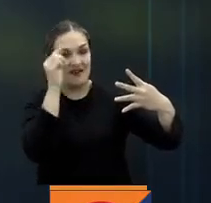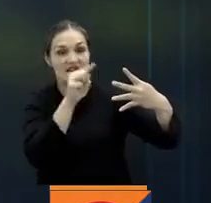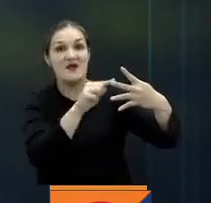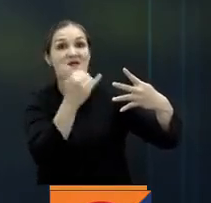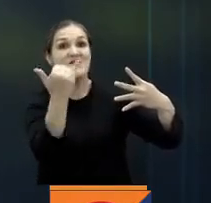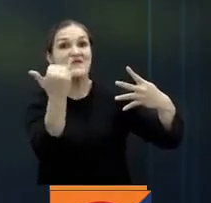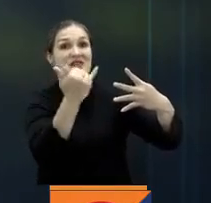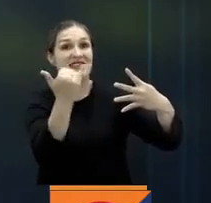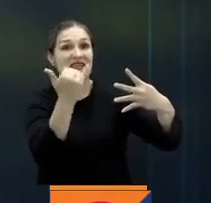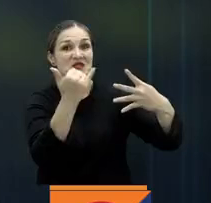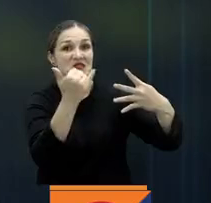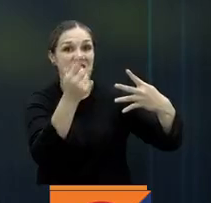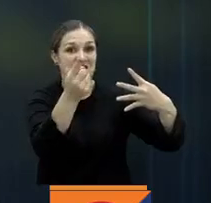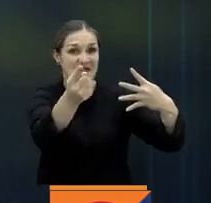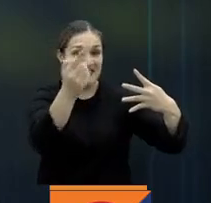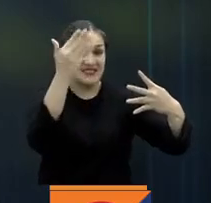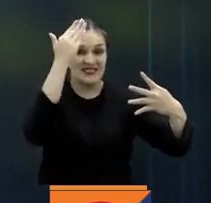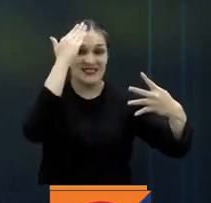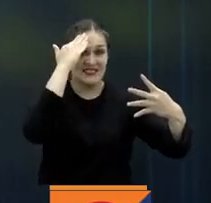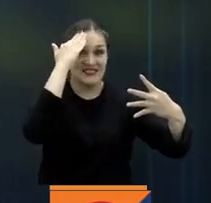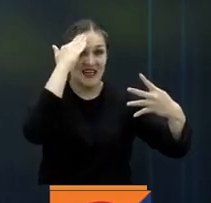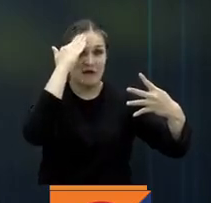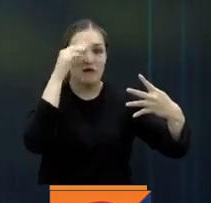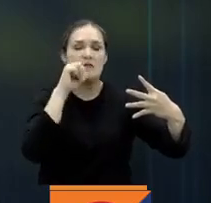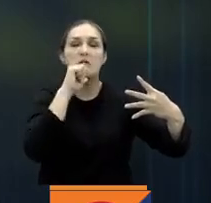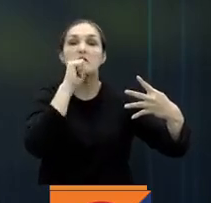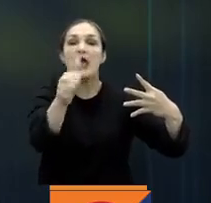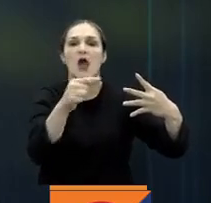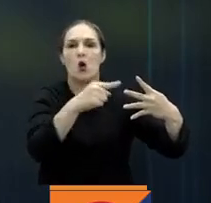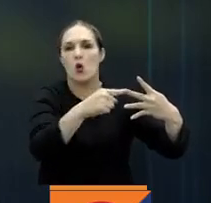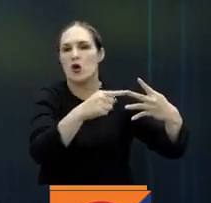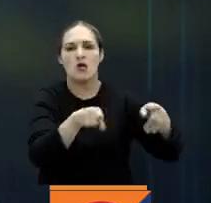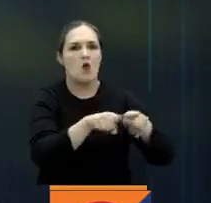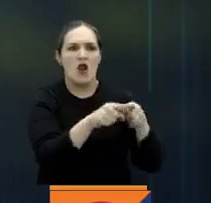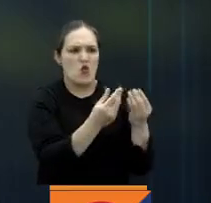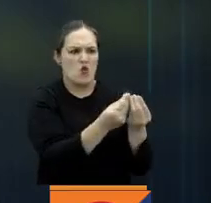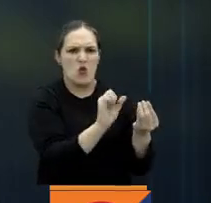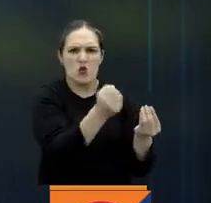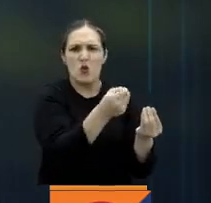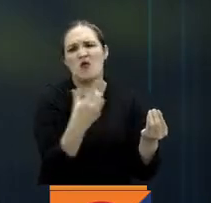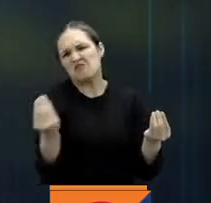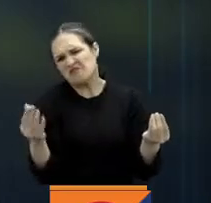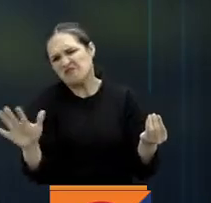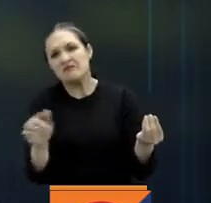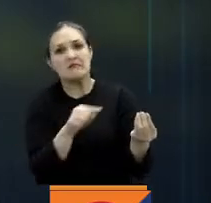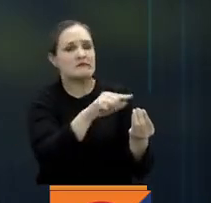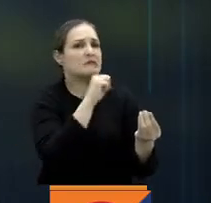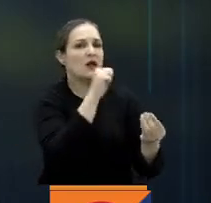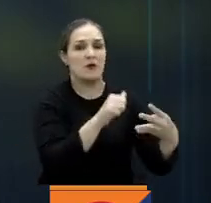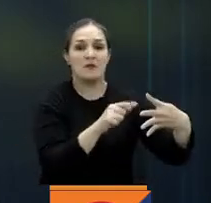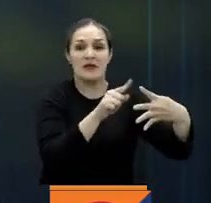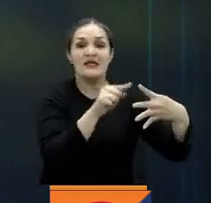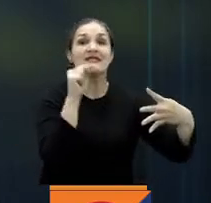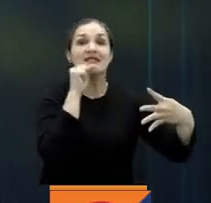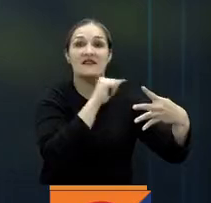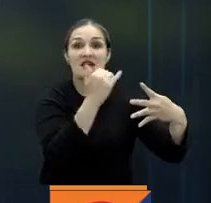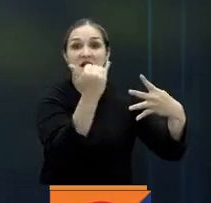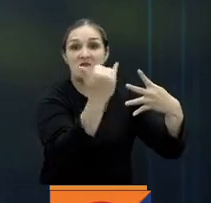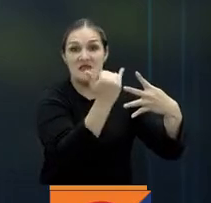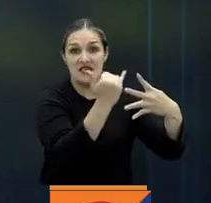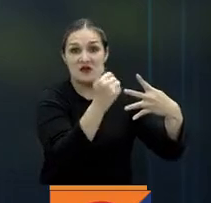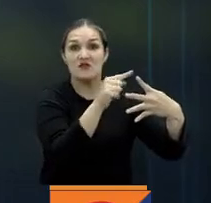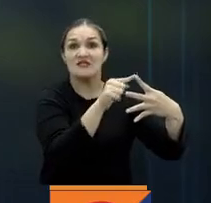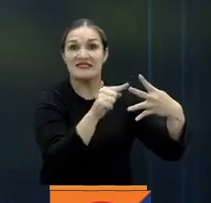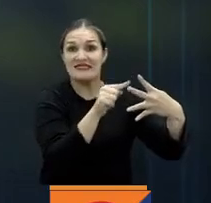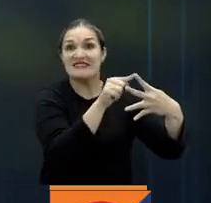recuerden, si ustedes creen en los grupos de la muerte, pues para muchos este es el grupo de la muerte. Pereira y Junior, porque Santa Fe y Millonarios se van a encontrar y se van a